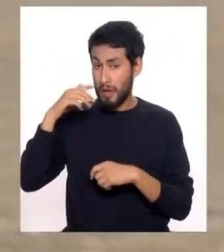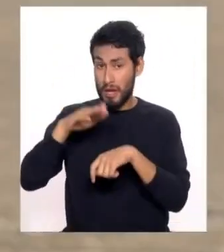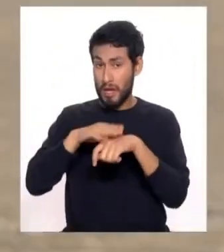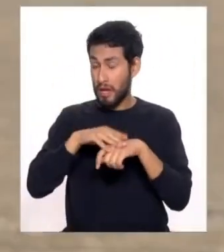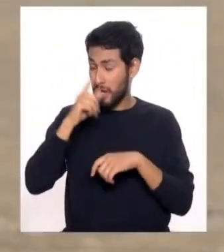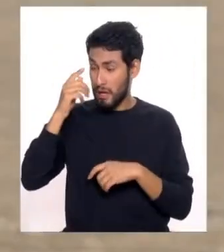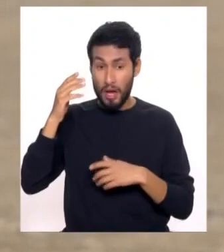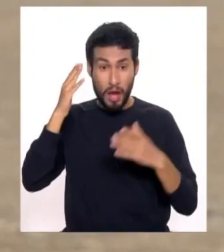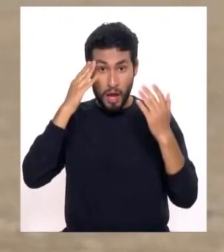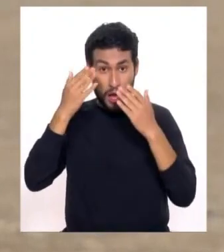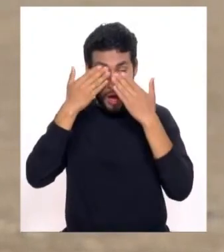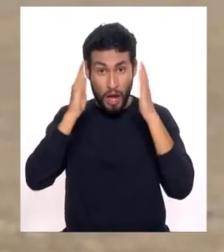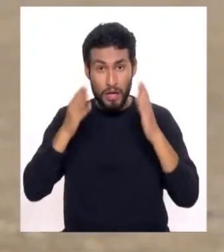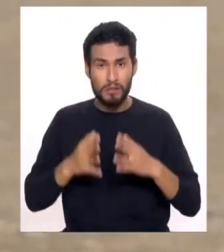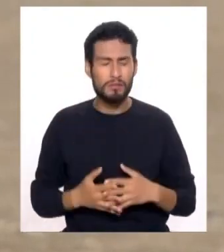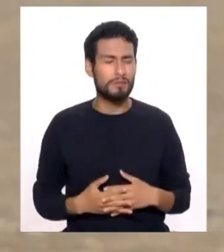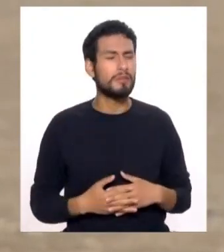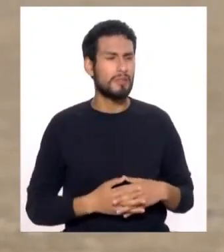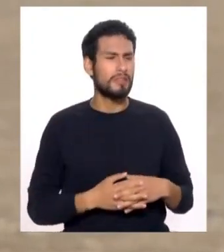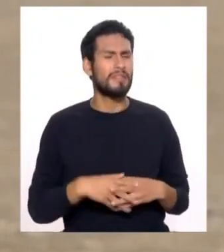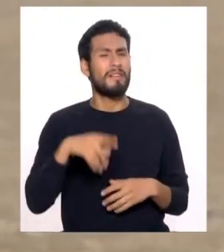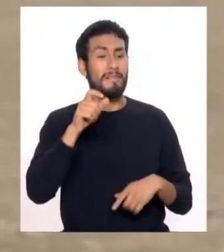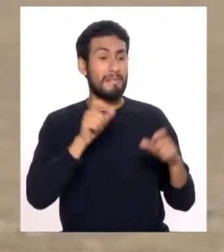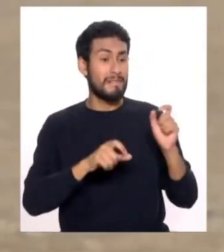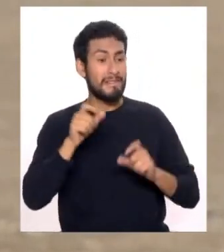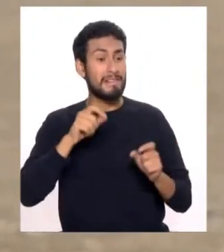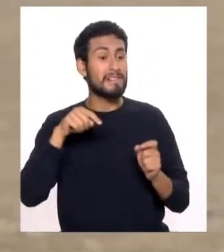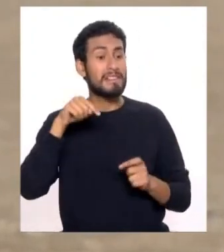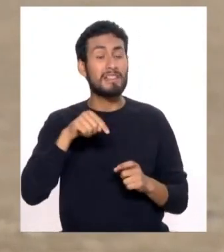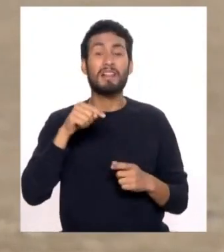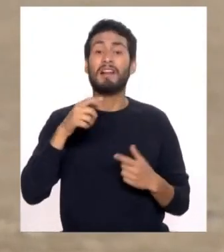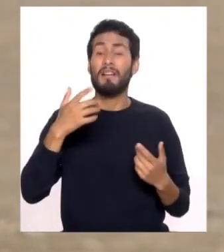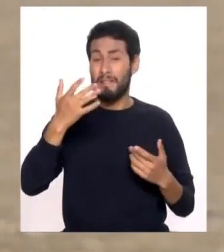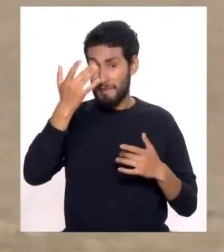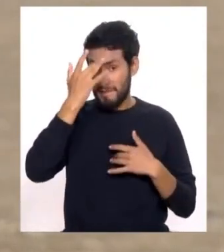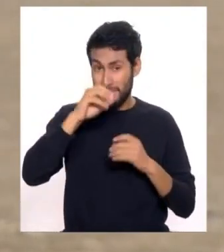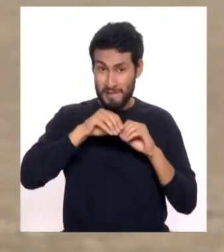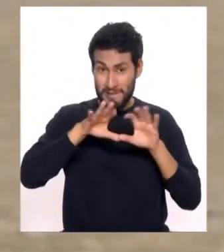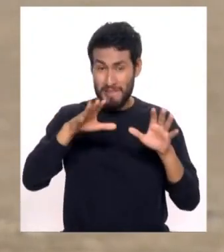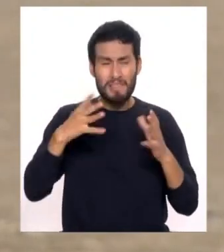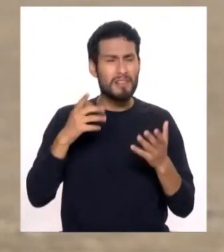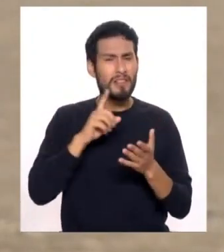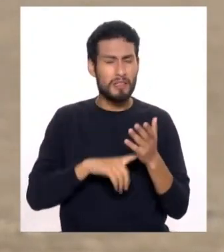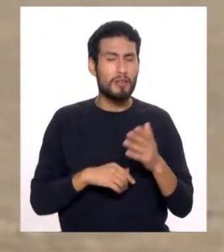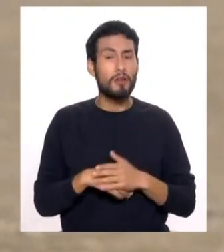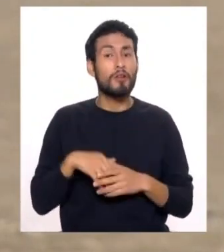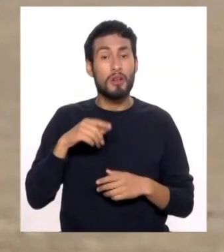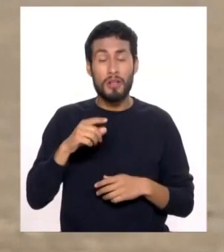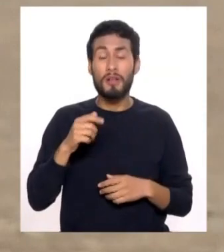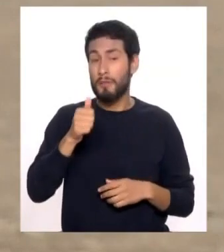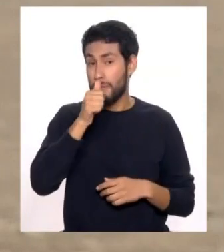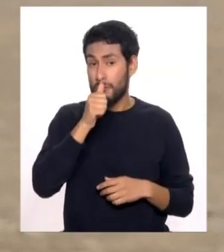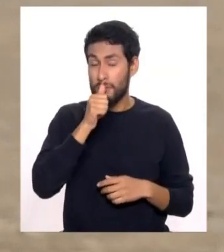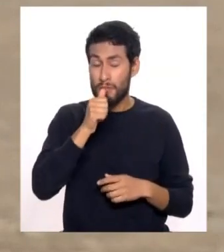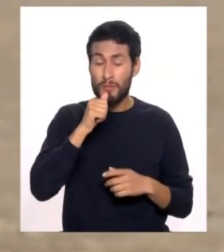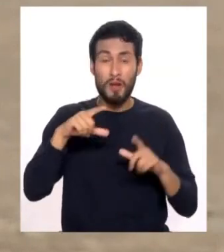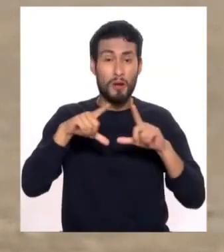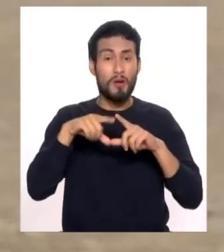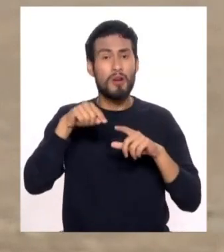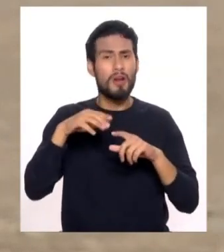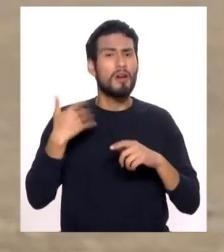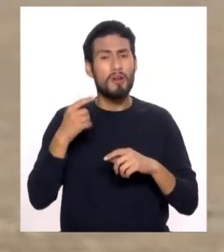acuerdo. En las infecciones de transmisión sexual podemos encontrar lesiones en las zonas genitales, en las